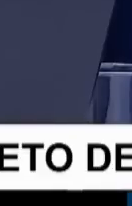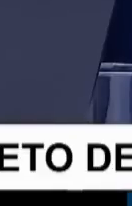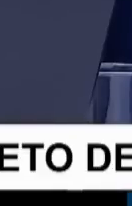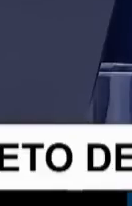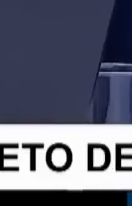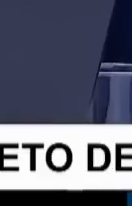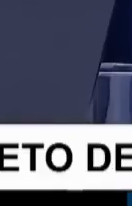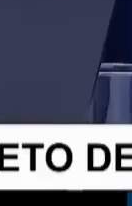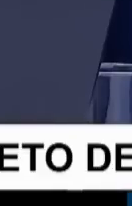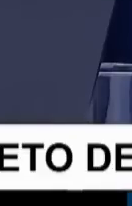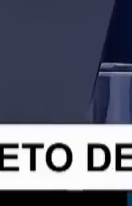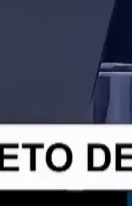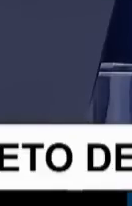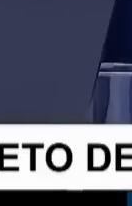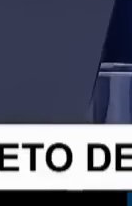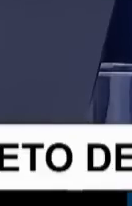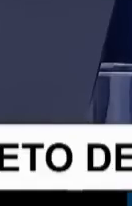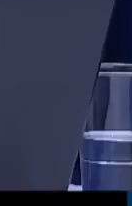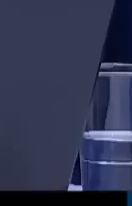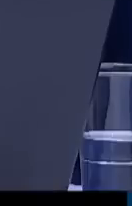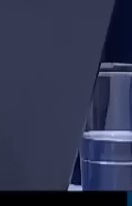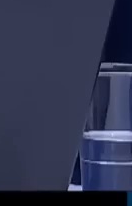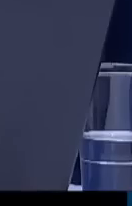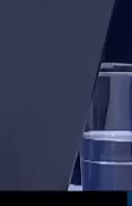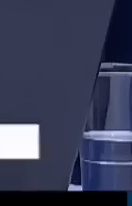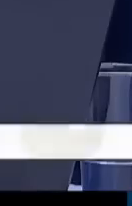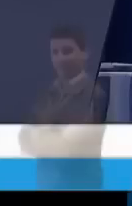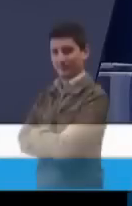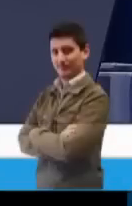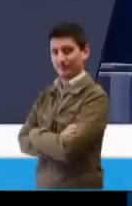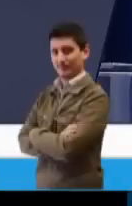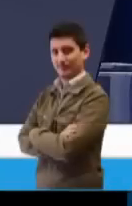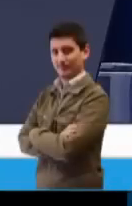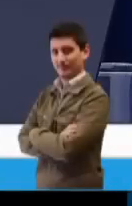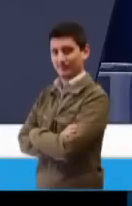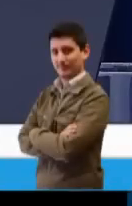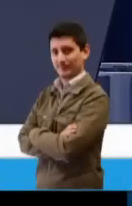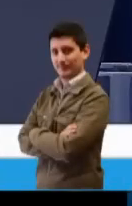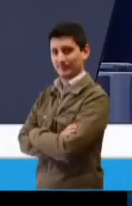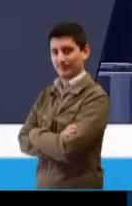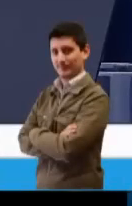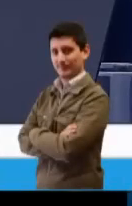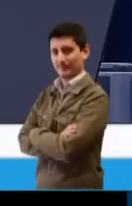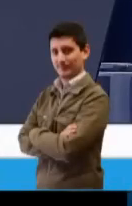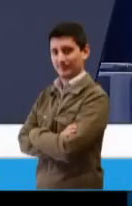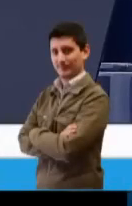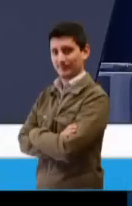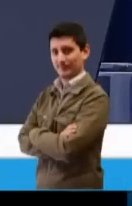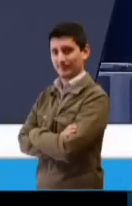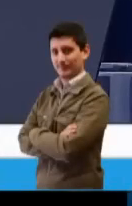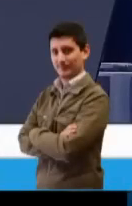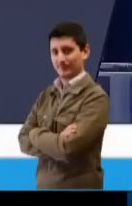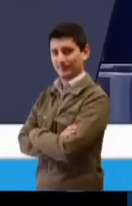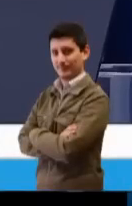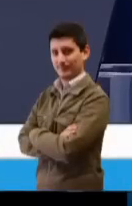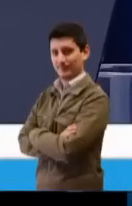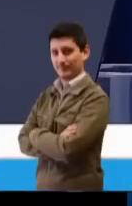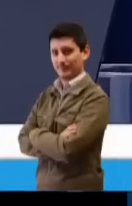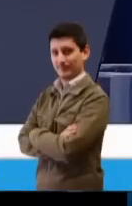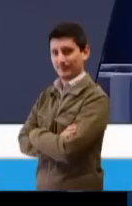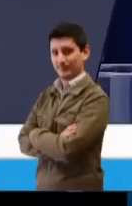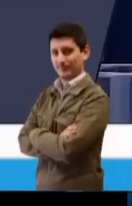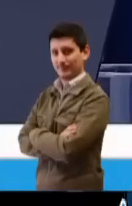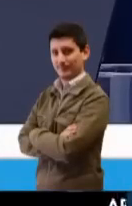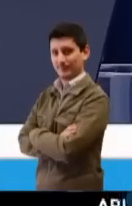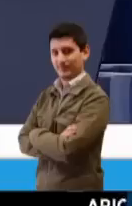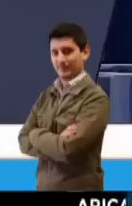¿no? Sí, la verdad es que ha sido quizás una de las razones principales por las cuales se activa este conflicto, ¿no?